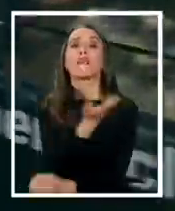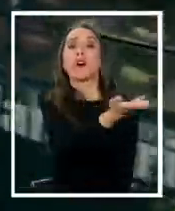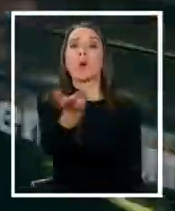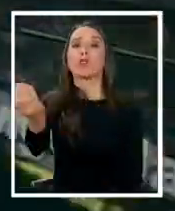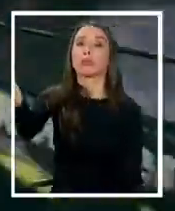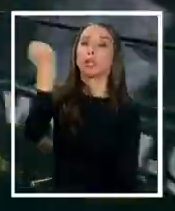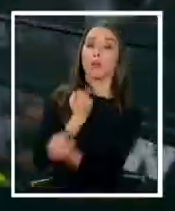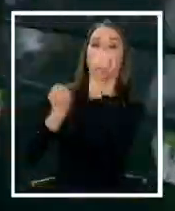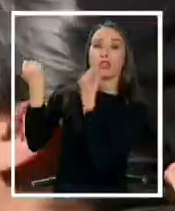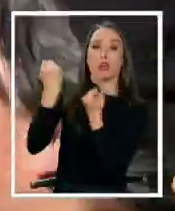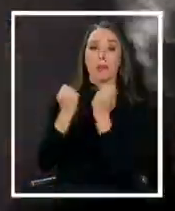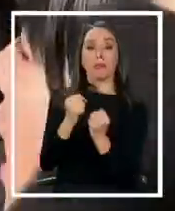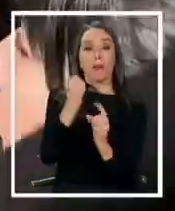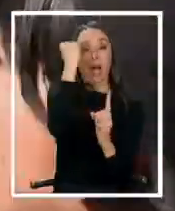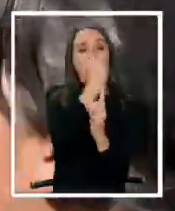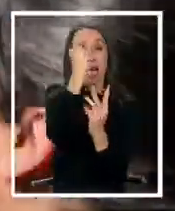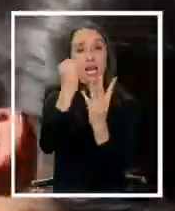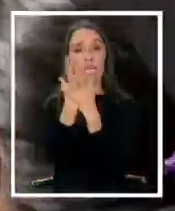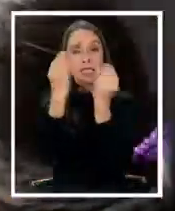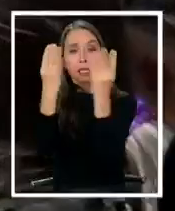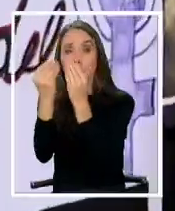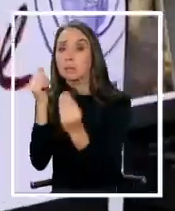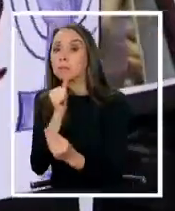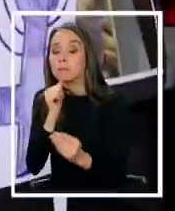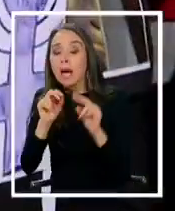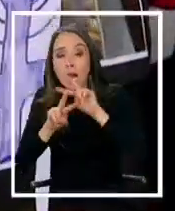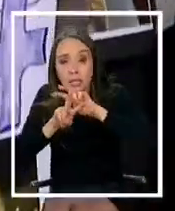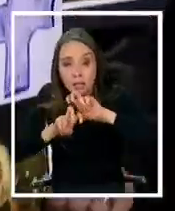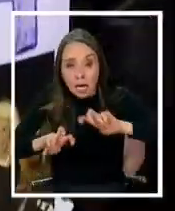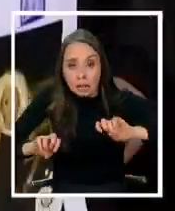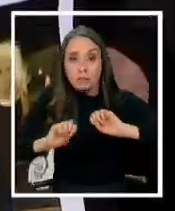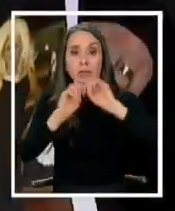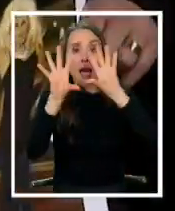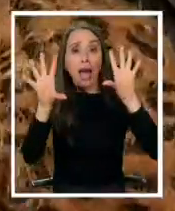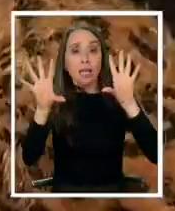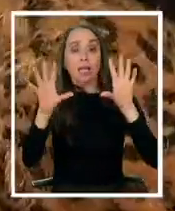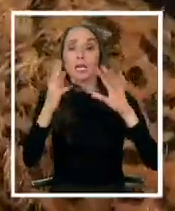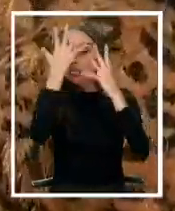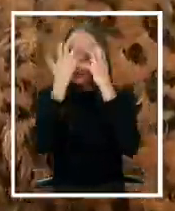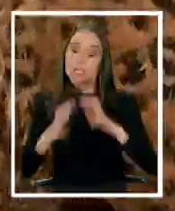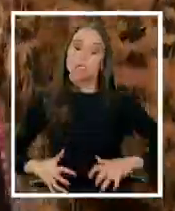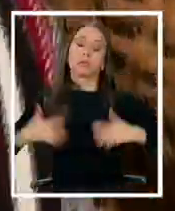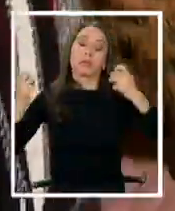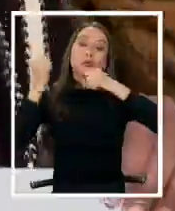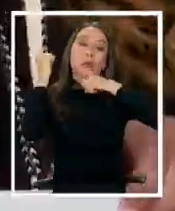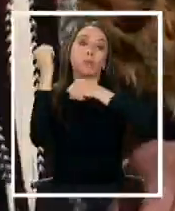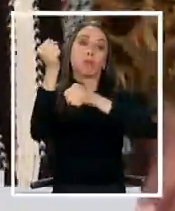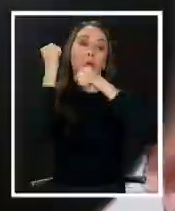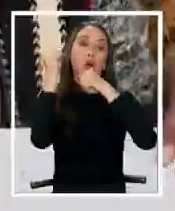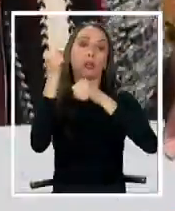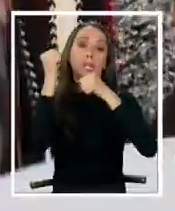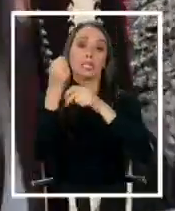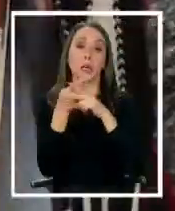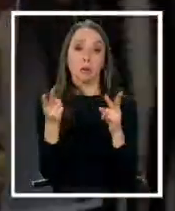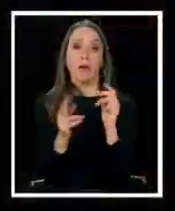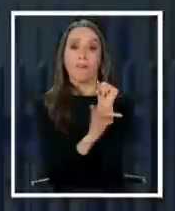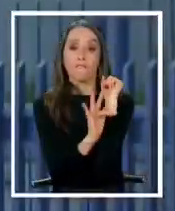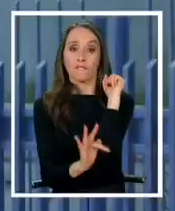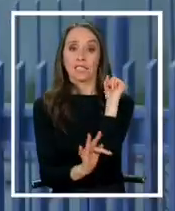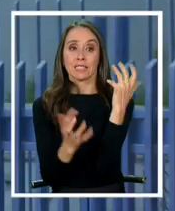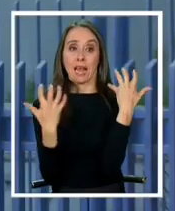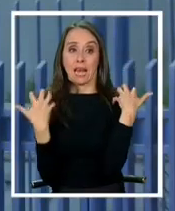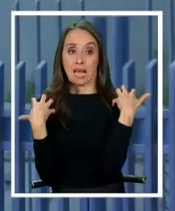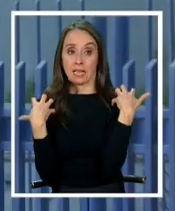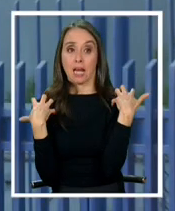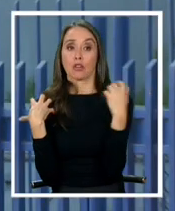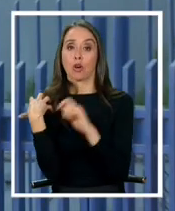Estos crímenes y otras desapariciones que siguen sin resolver en la zona han provocado indignación y protestas públicas. Tanto el fiscal que lleva la